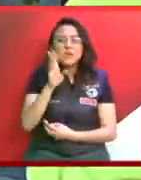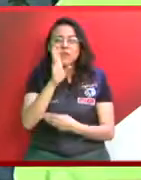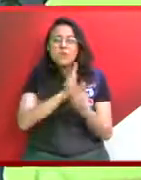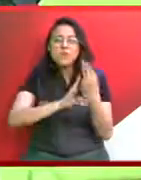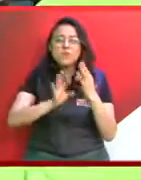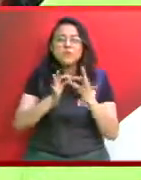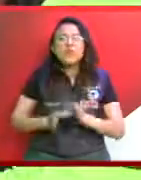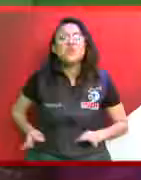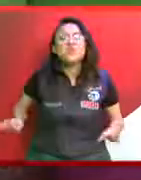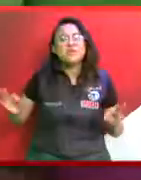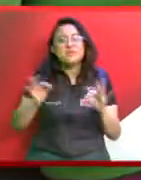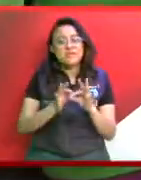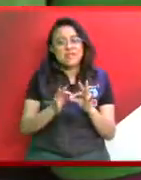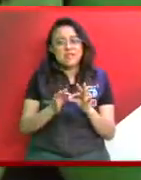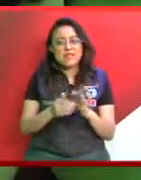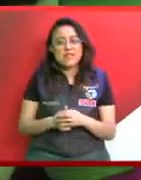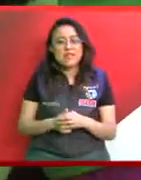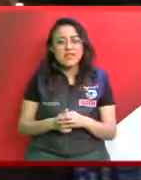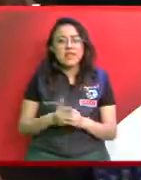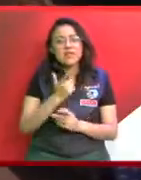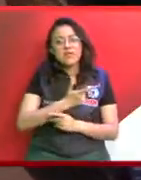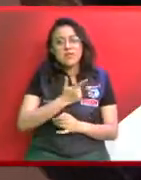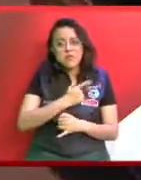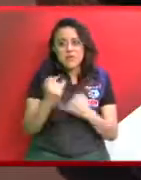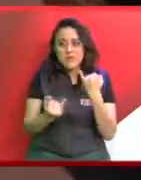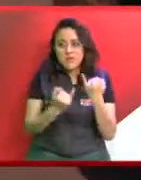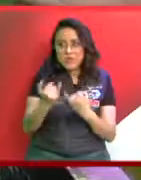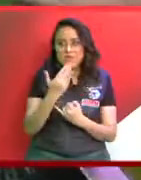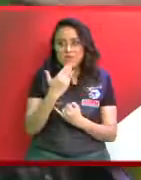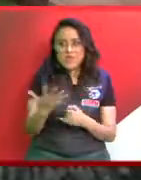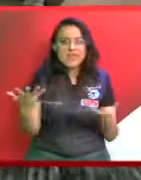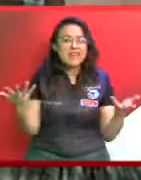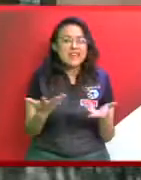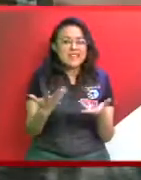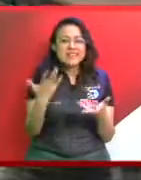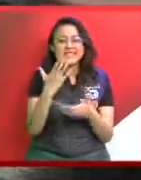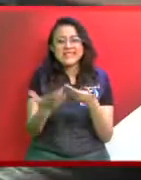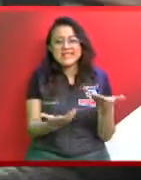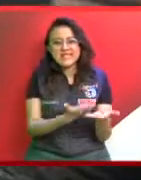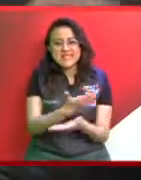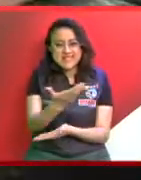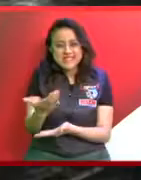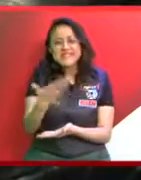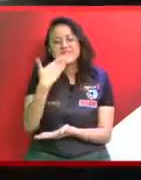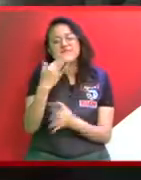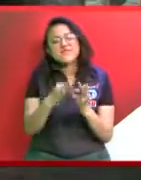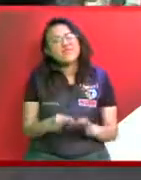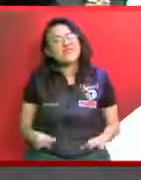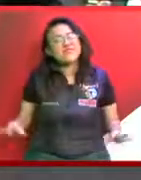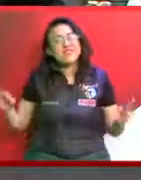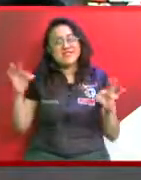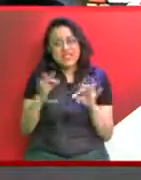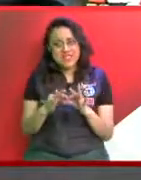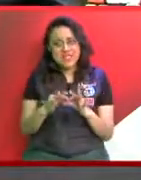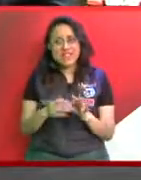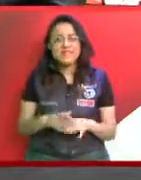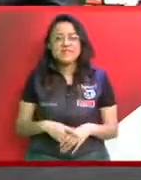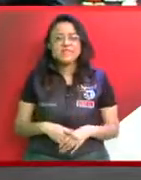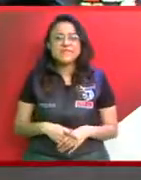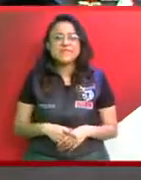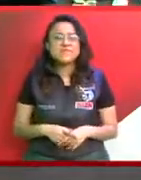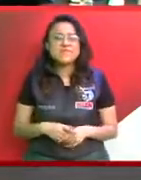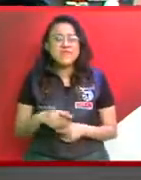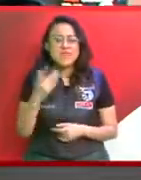único que importa son ellos, donde la pasión por el juego se hace presente, donde la convivencia es esencial. Es muy, muy,